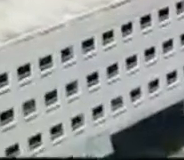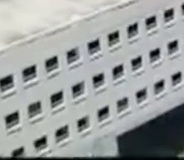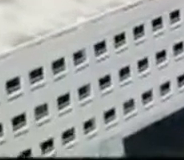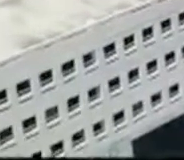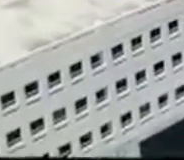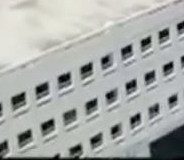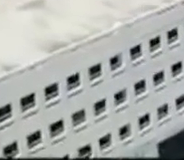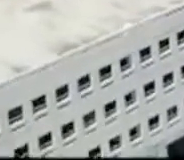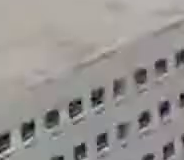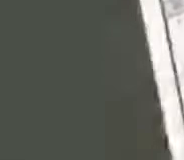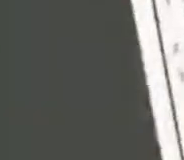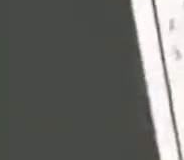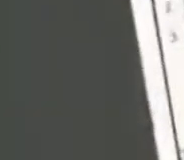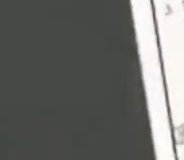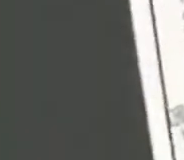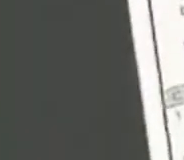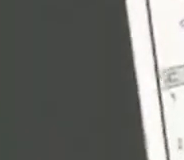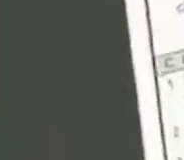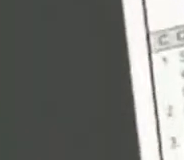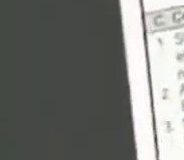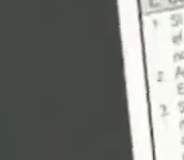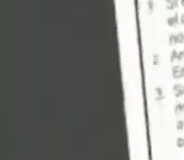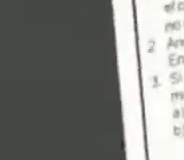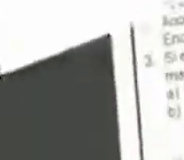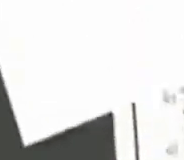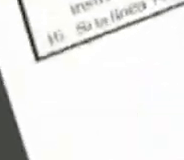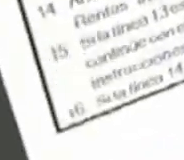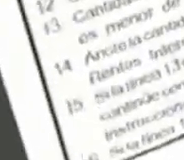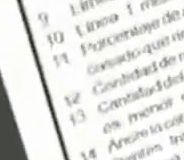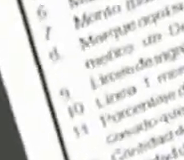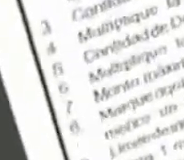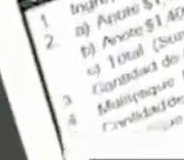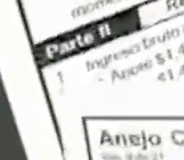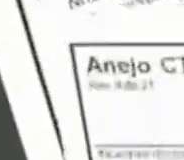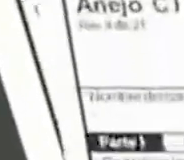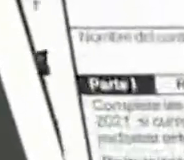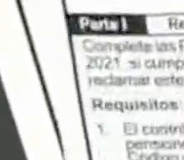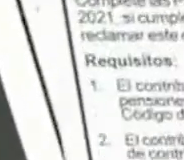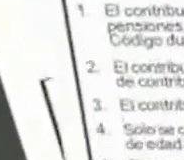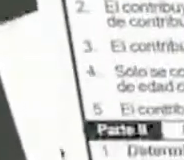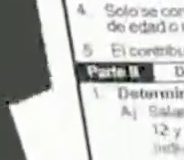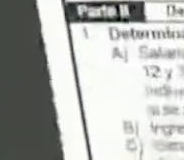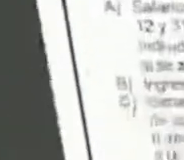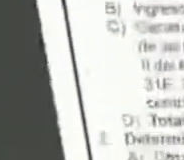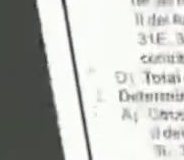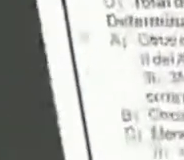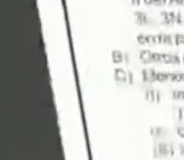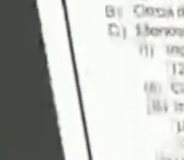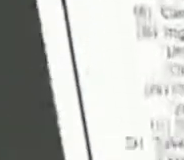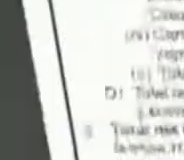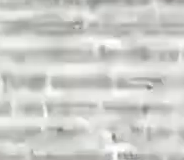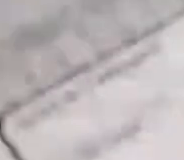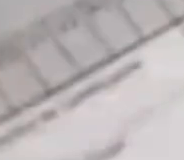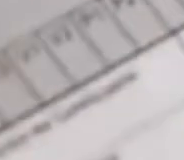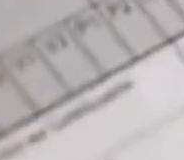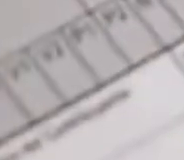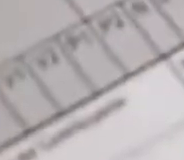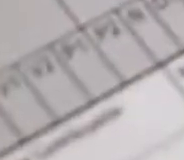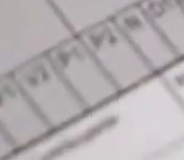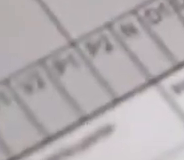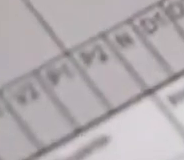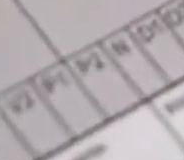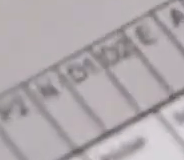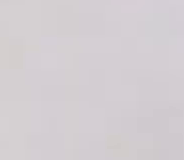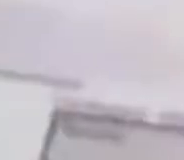Entre los tipos contributivos más importantes que se integraron a la plataforma está la contribución sobre ingresos que abarca a